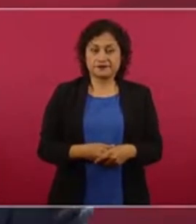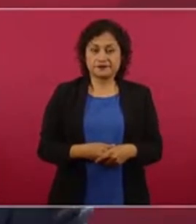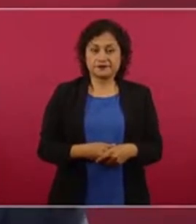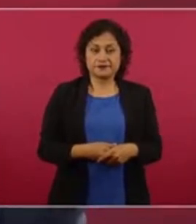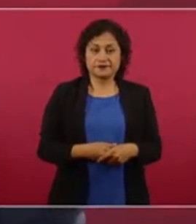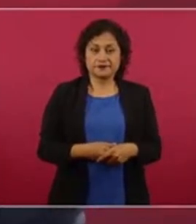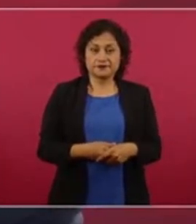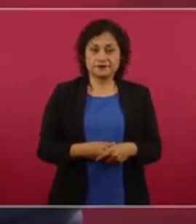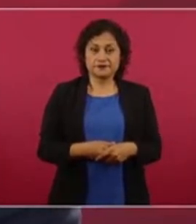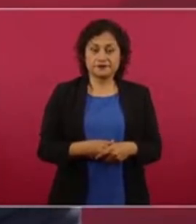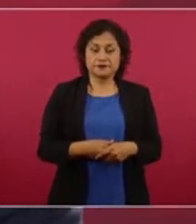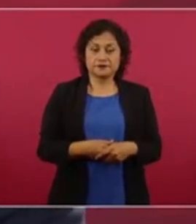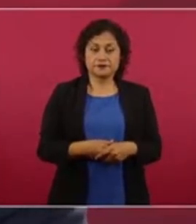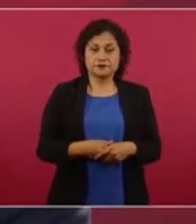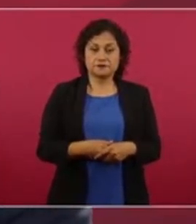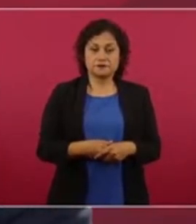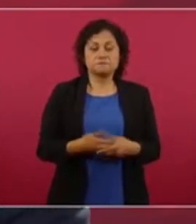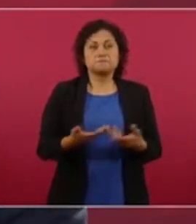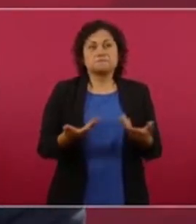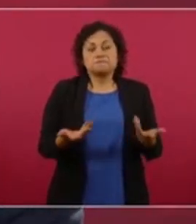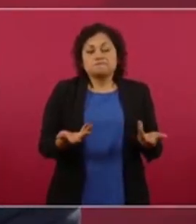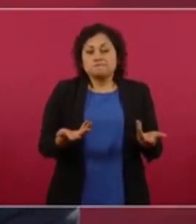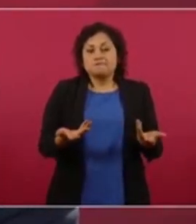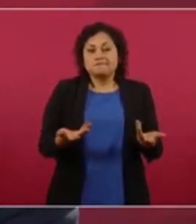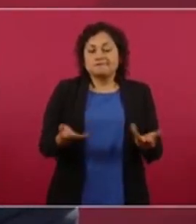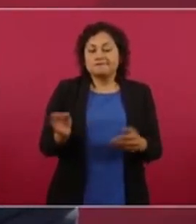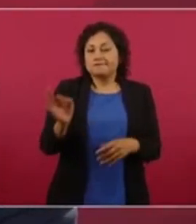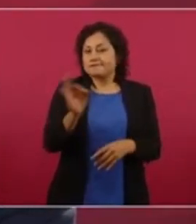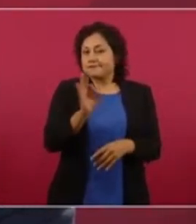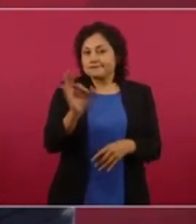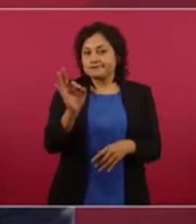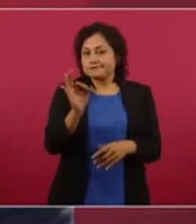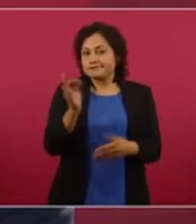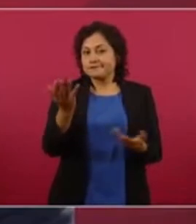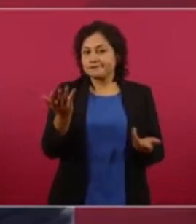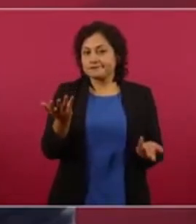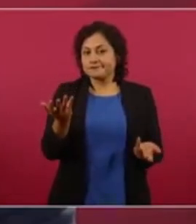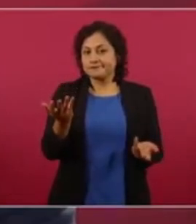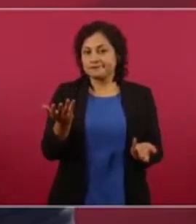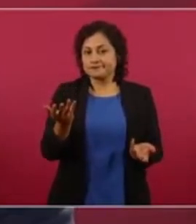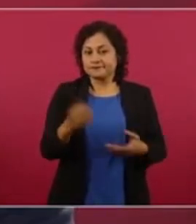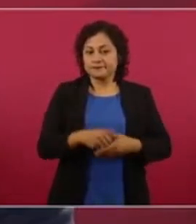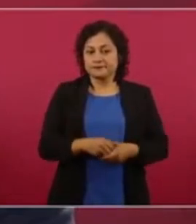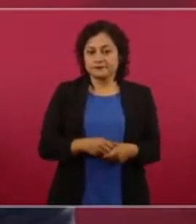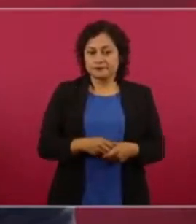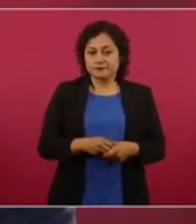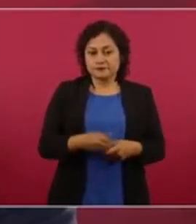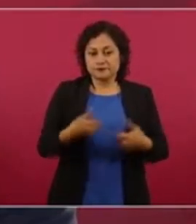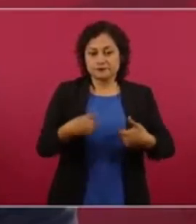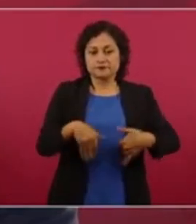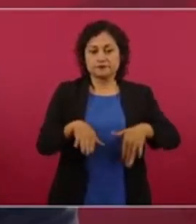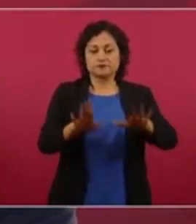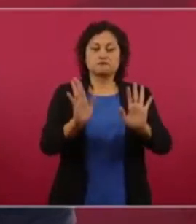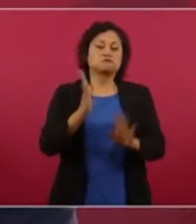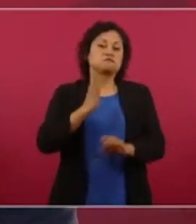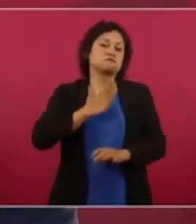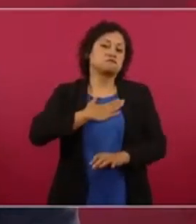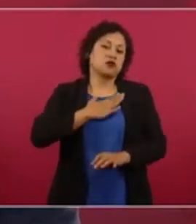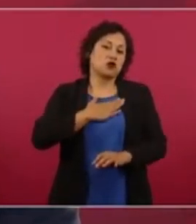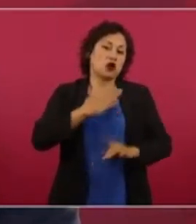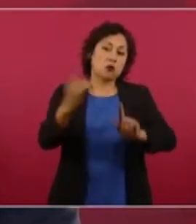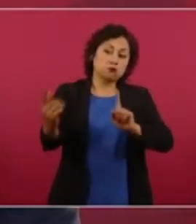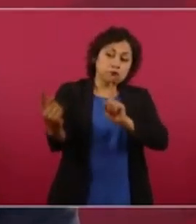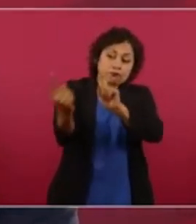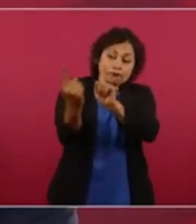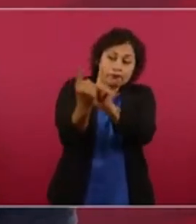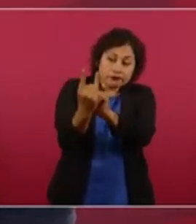y me encuentro a una persona mayor,